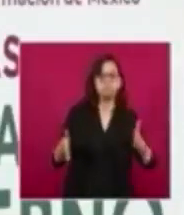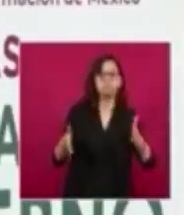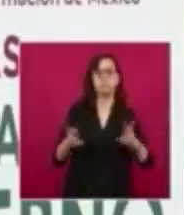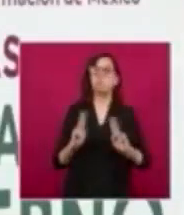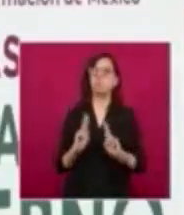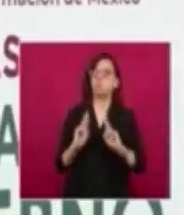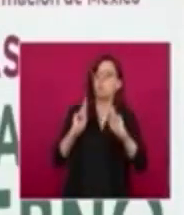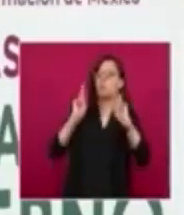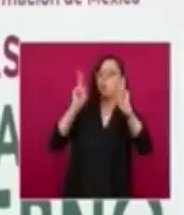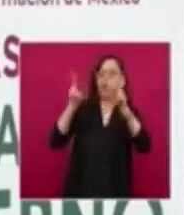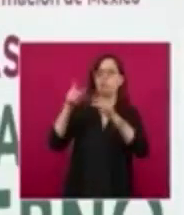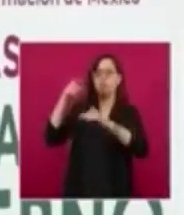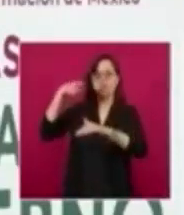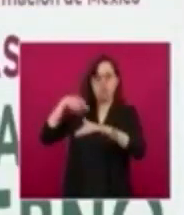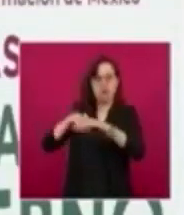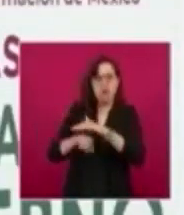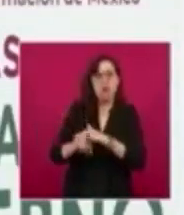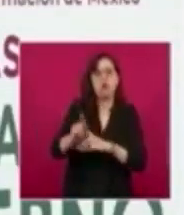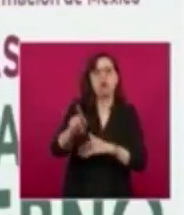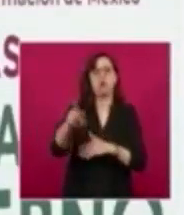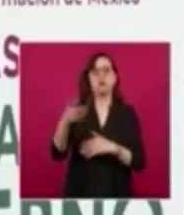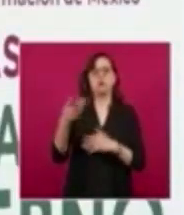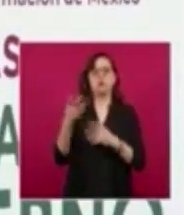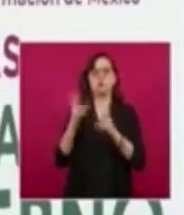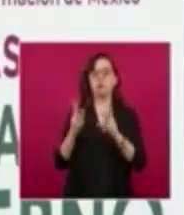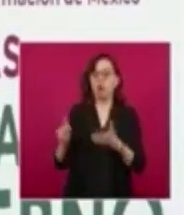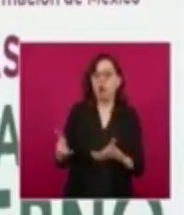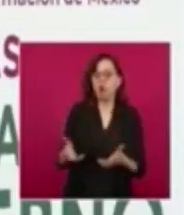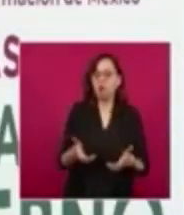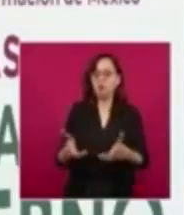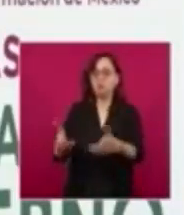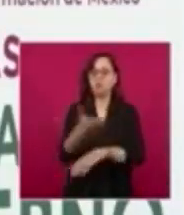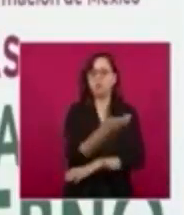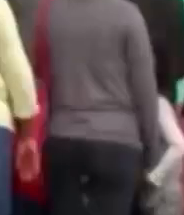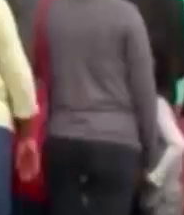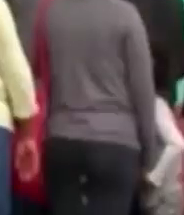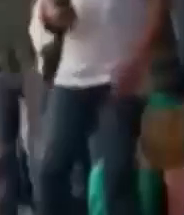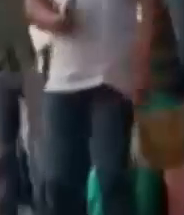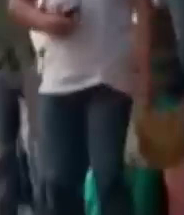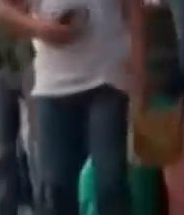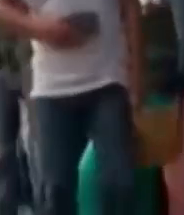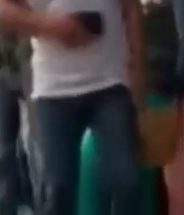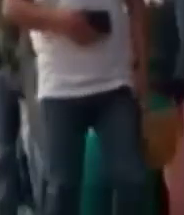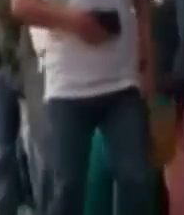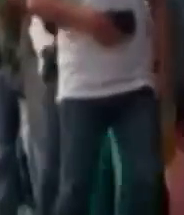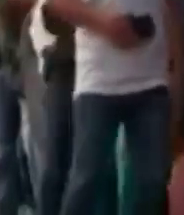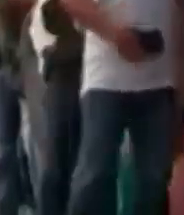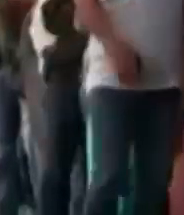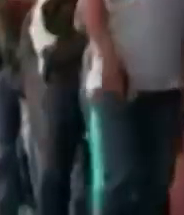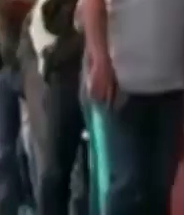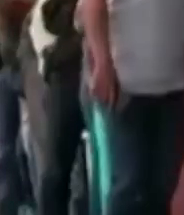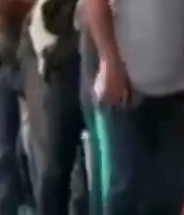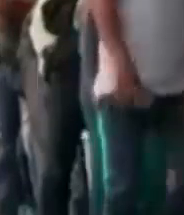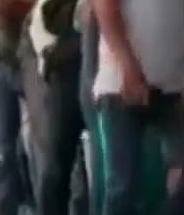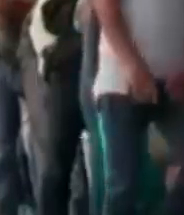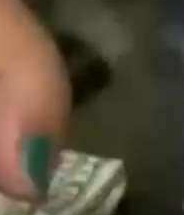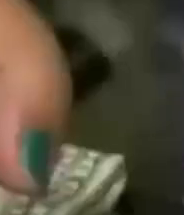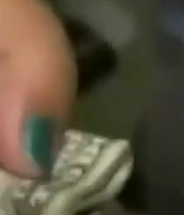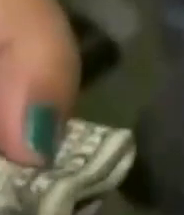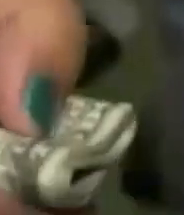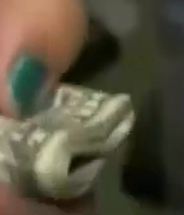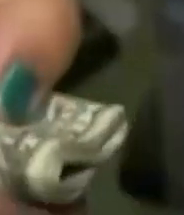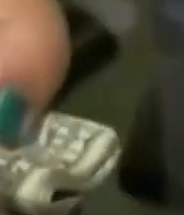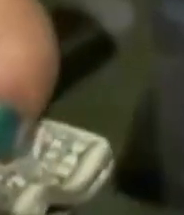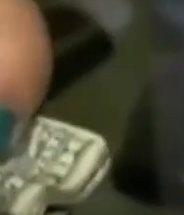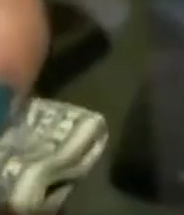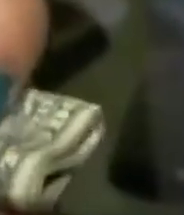por cierto, de que el Parlamento Europeo acaba de hacer un pronunciamiento con respecto a que México es